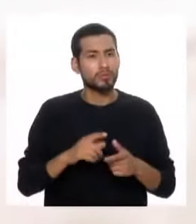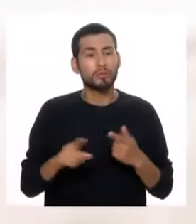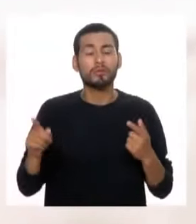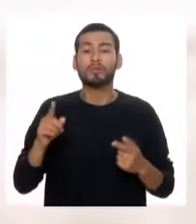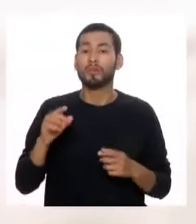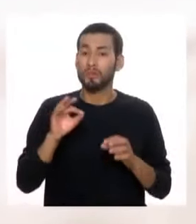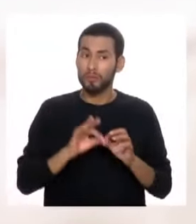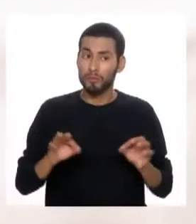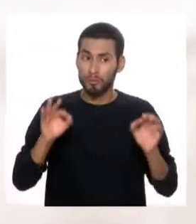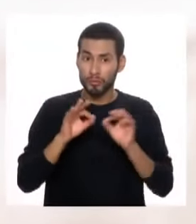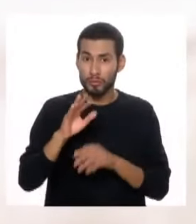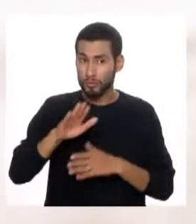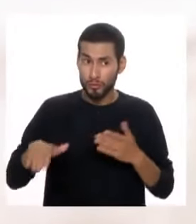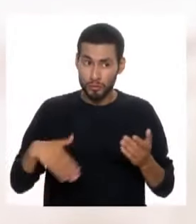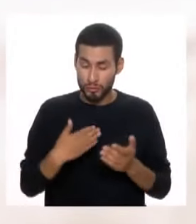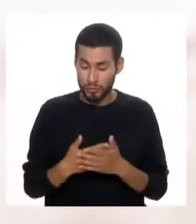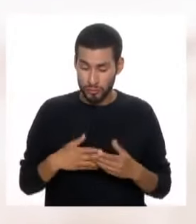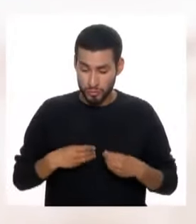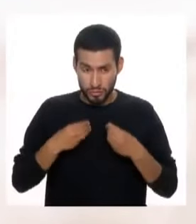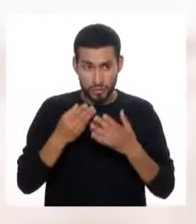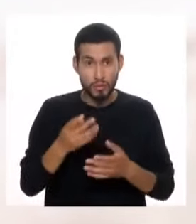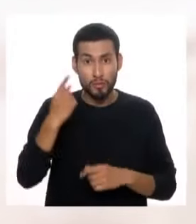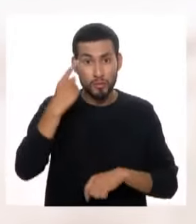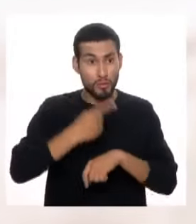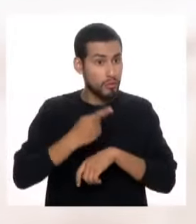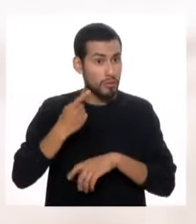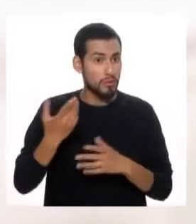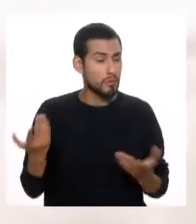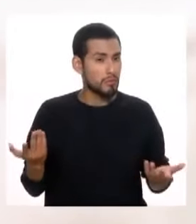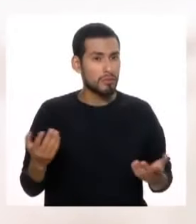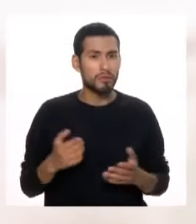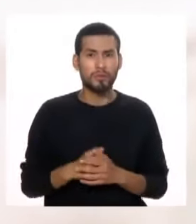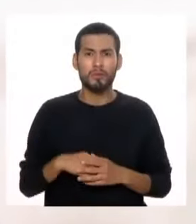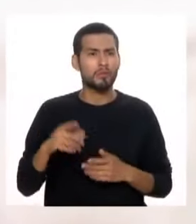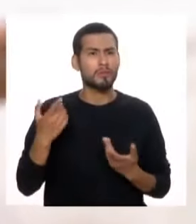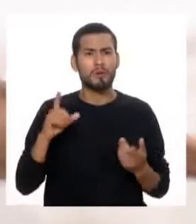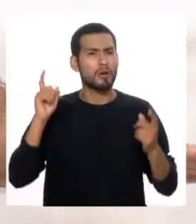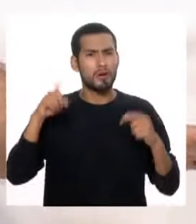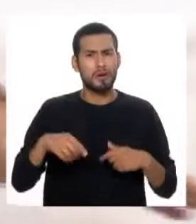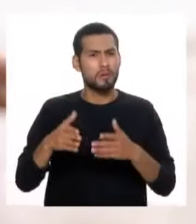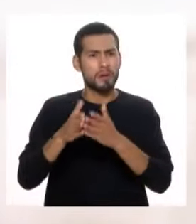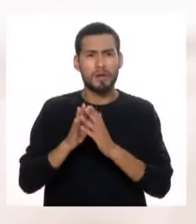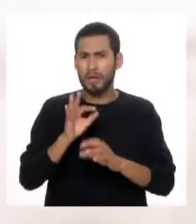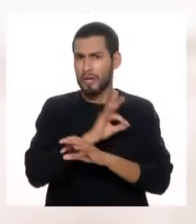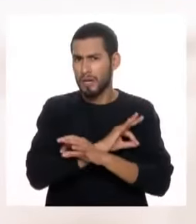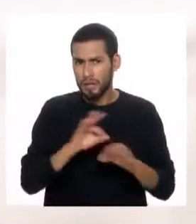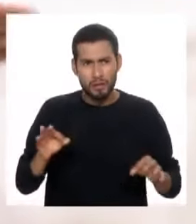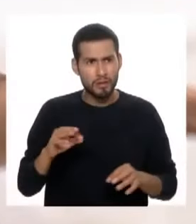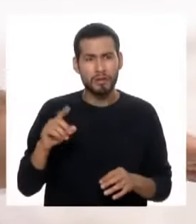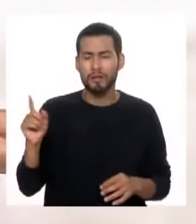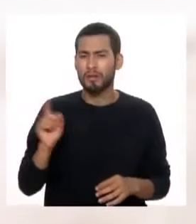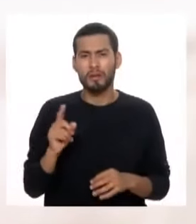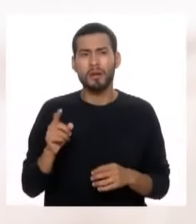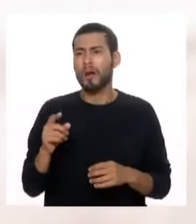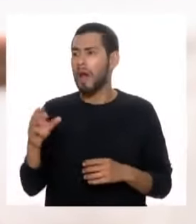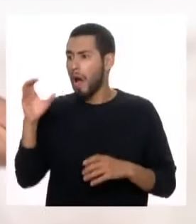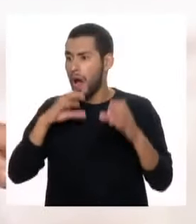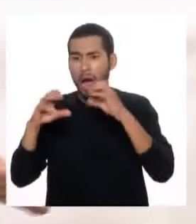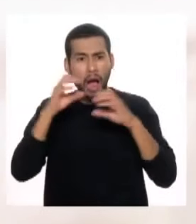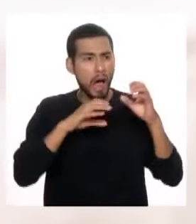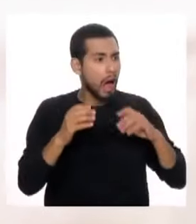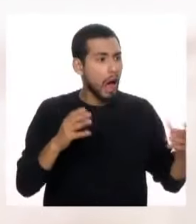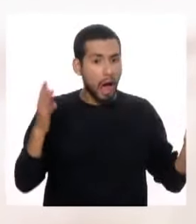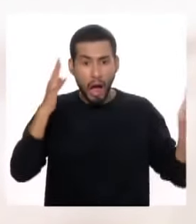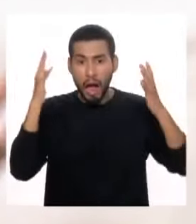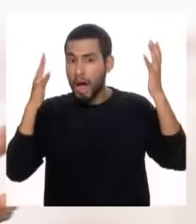es que si todos los que podemos donar, donamos una vez, es que no va a haber que pedir sangre a nadie, claro. Ni corretear, ni